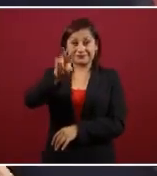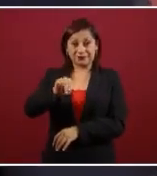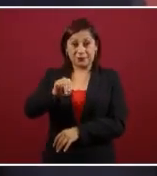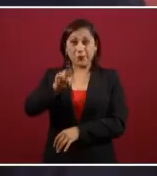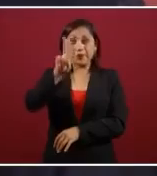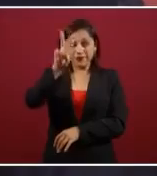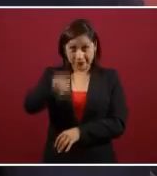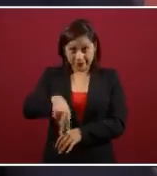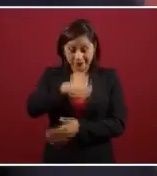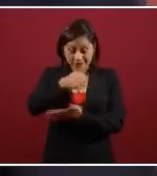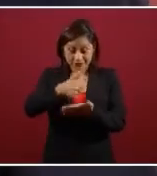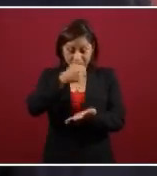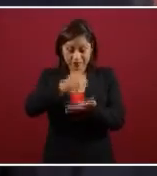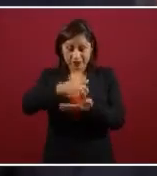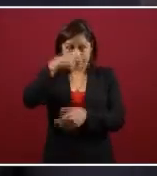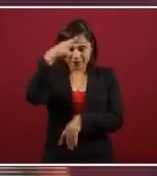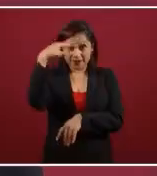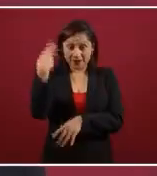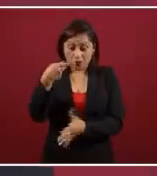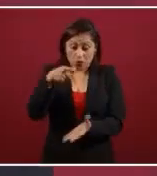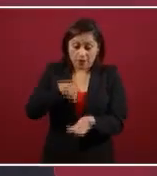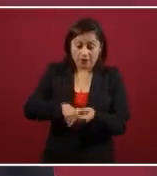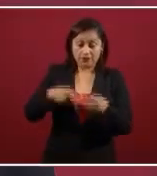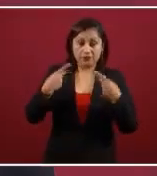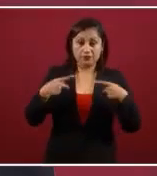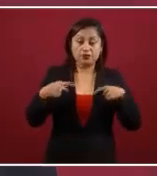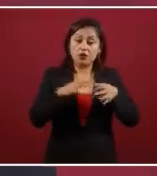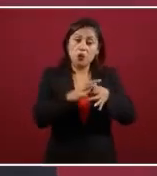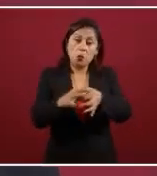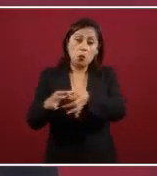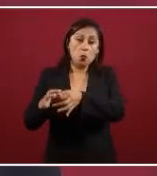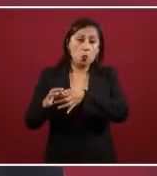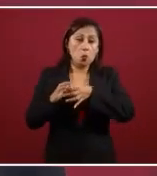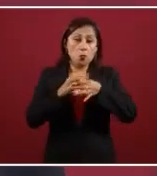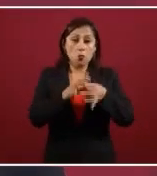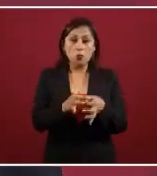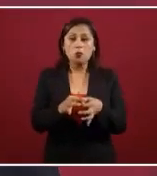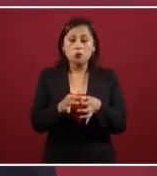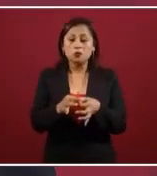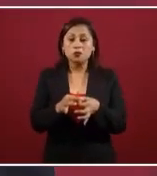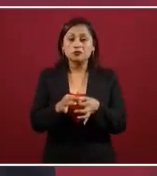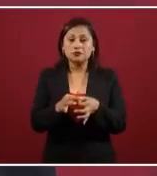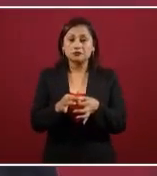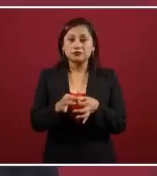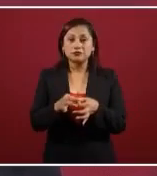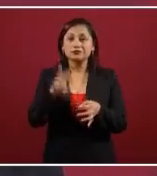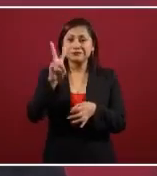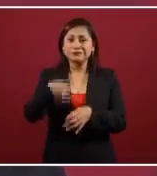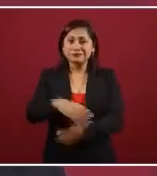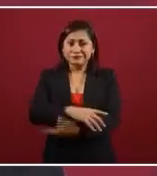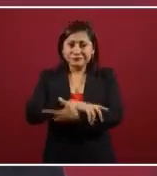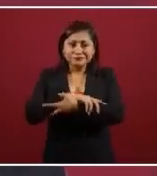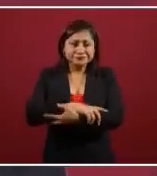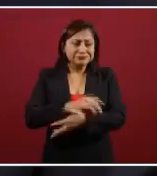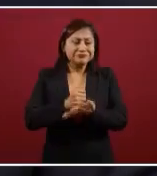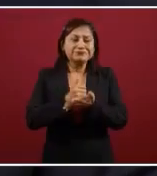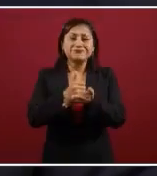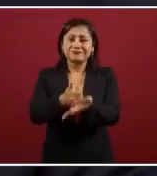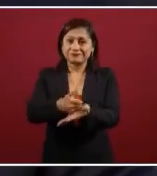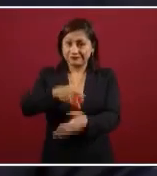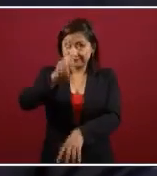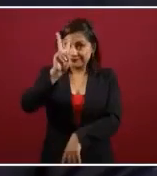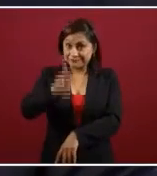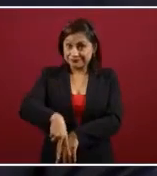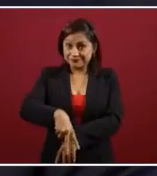solidarias, es de los sitios donde se practica más la solidaridad verdadera,